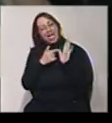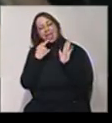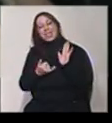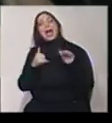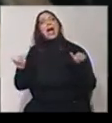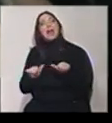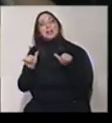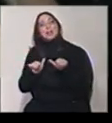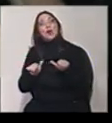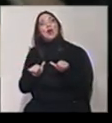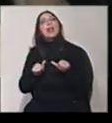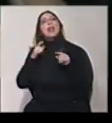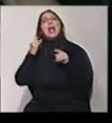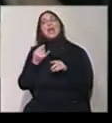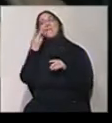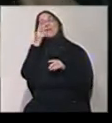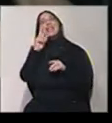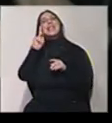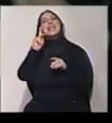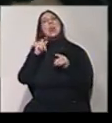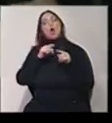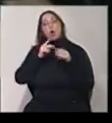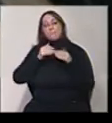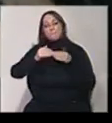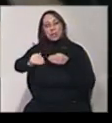un ámbito de actuación de 20 kilómetros, pero dejando